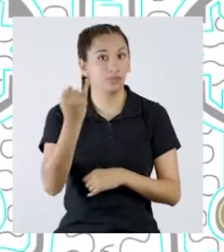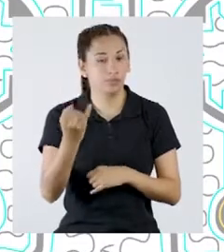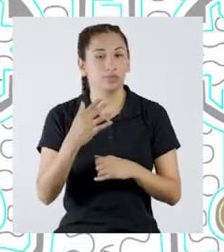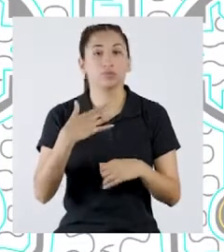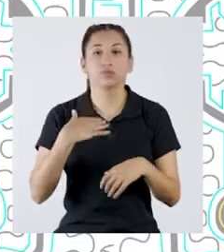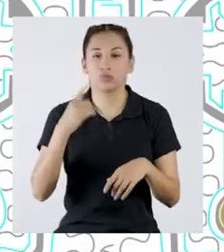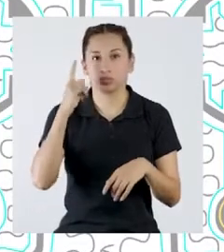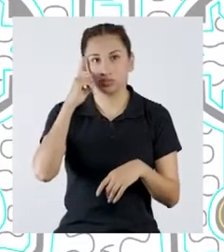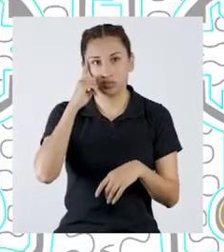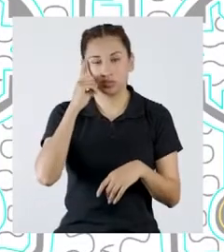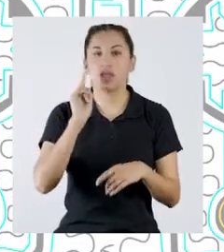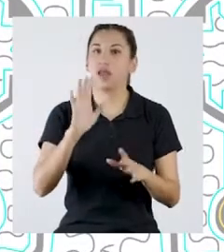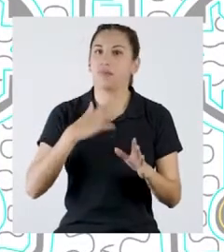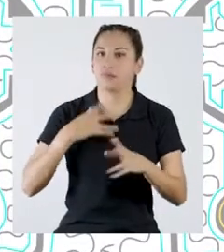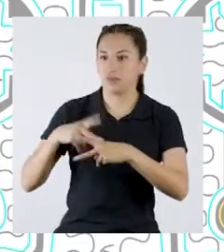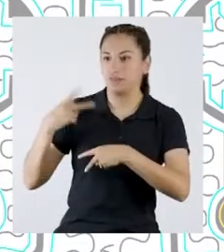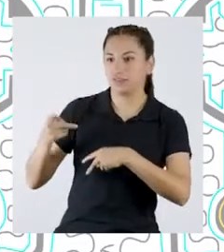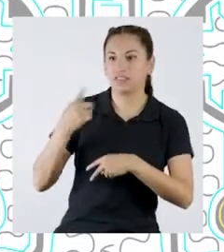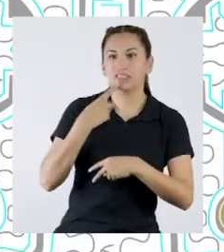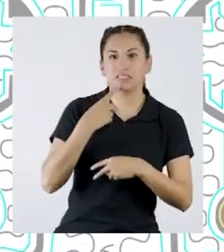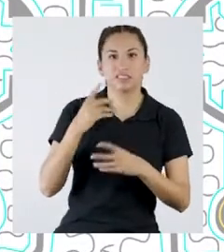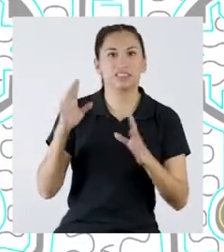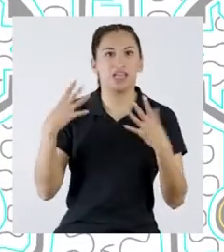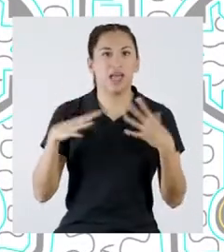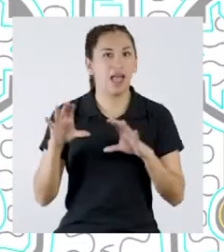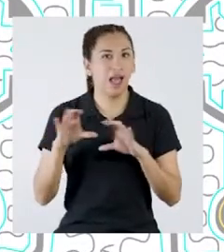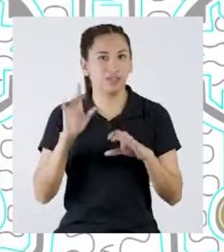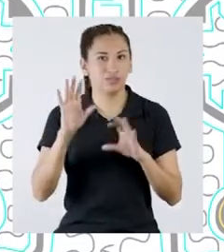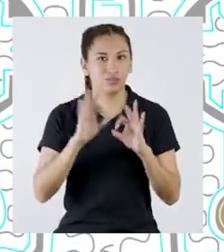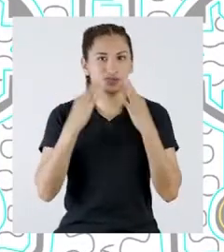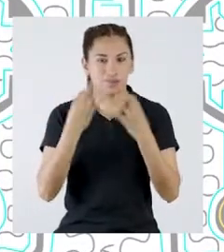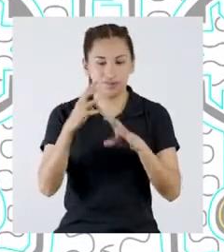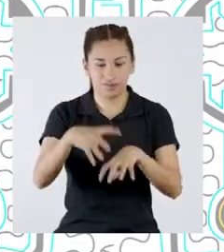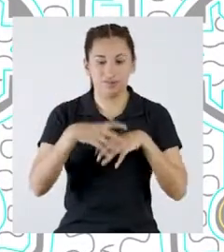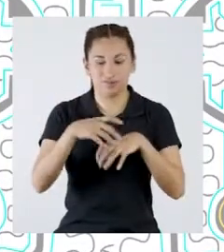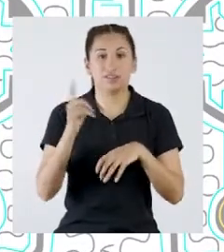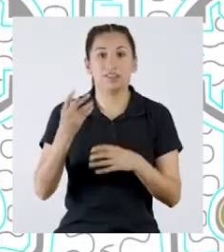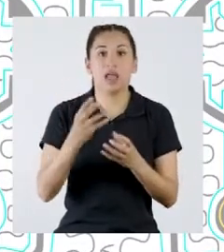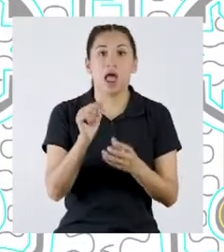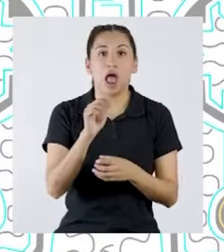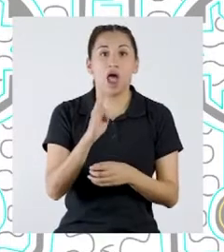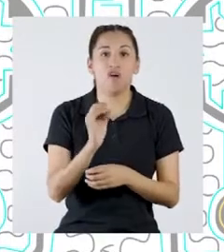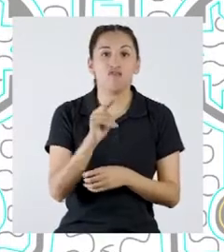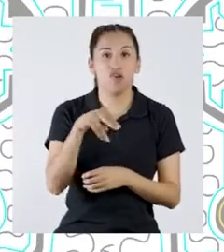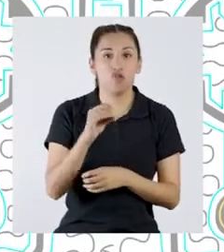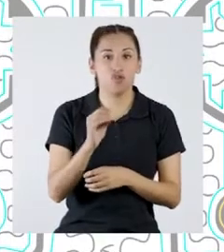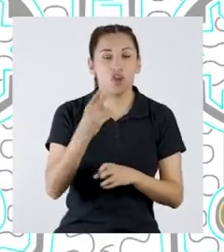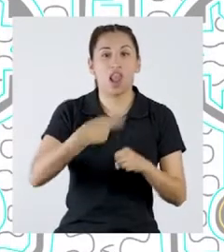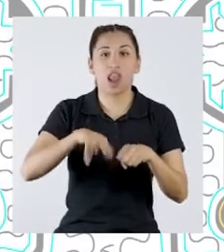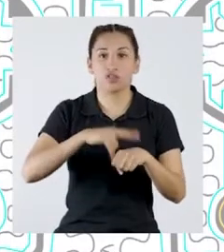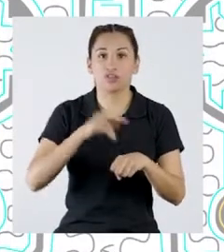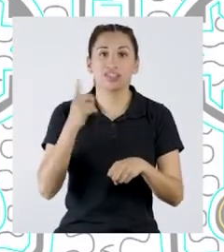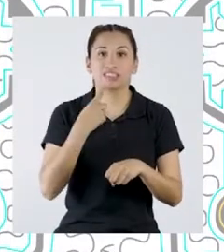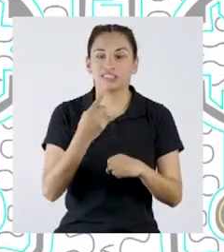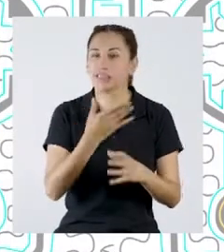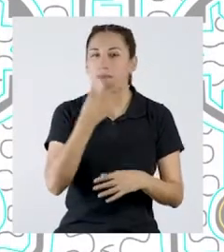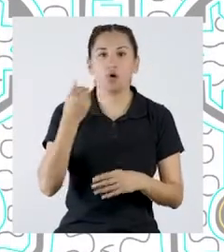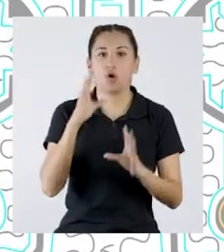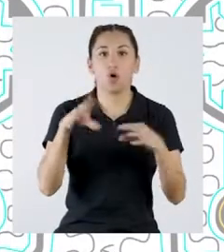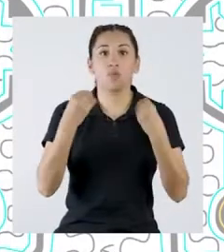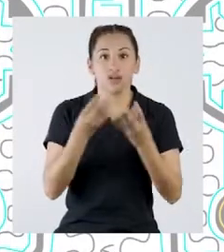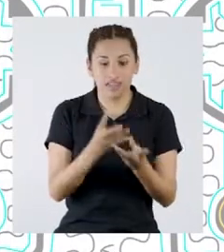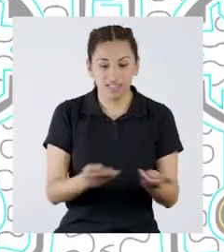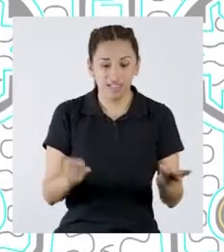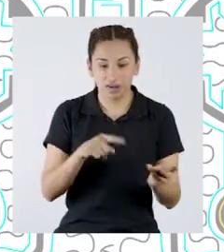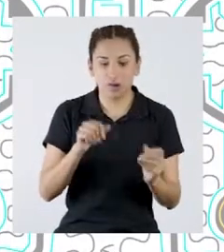idea. Yo tengo una vecina que siembra lechuga en su invernadero familiar, utilizando abonos naturales. Ella dice que es mejor porque